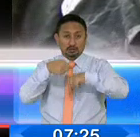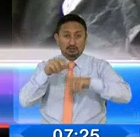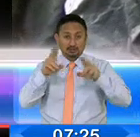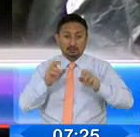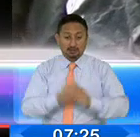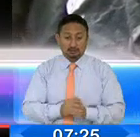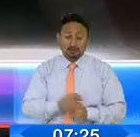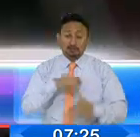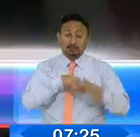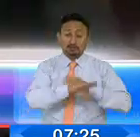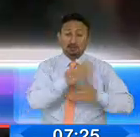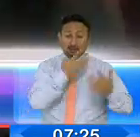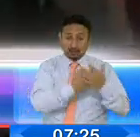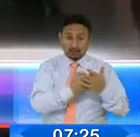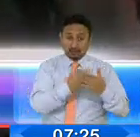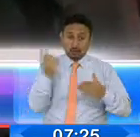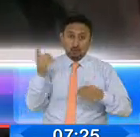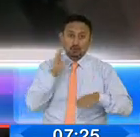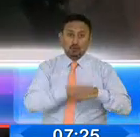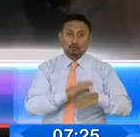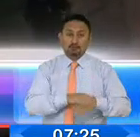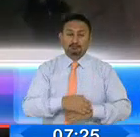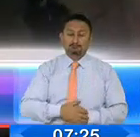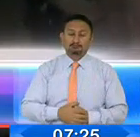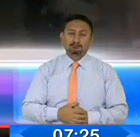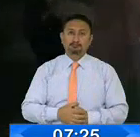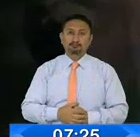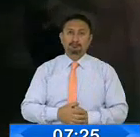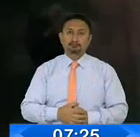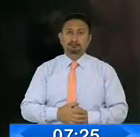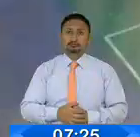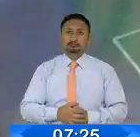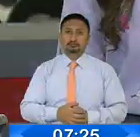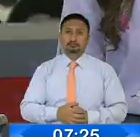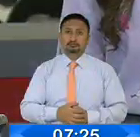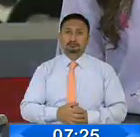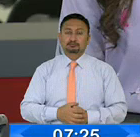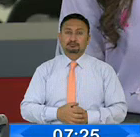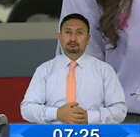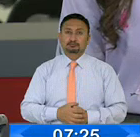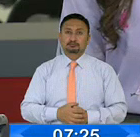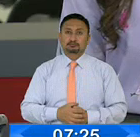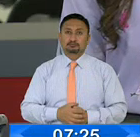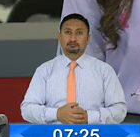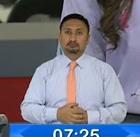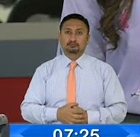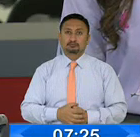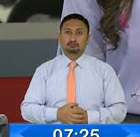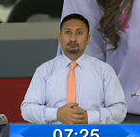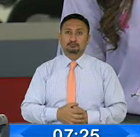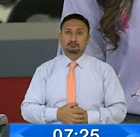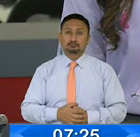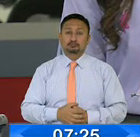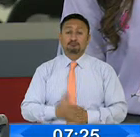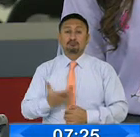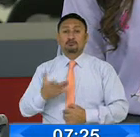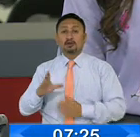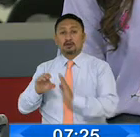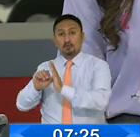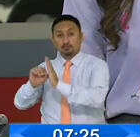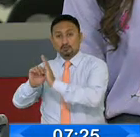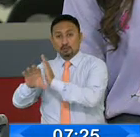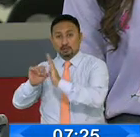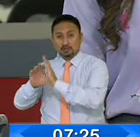masacre en las cárceles, informó Iván Casamen. Y un incendio se produjo en una bodega de almacenamiento